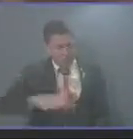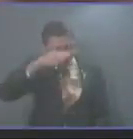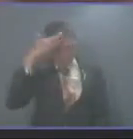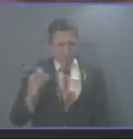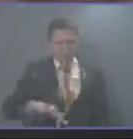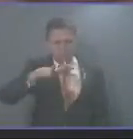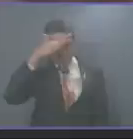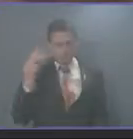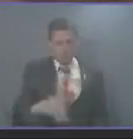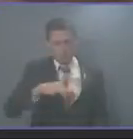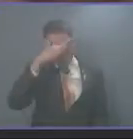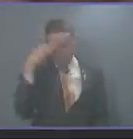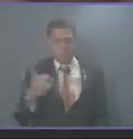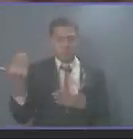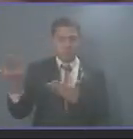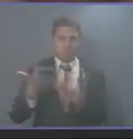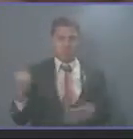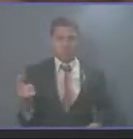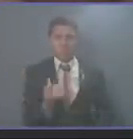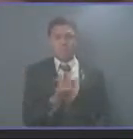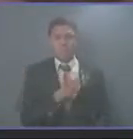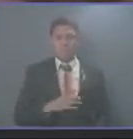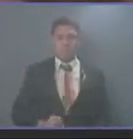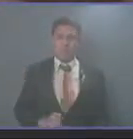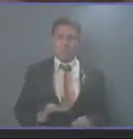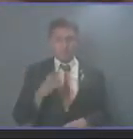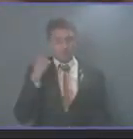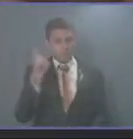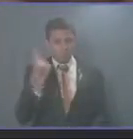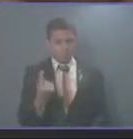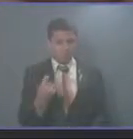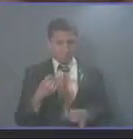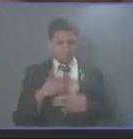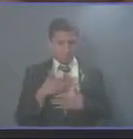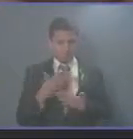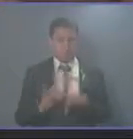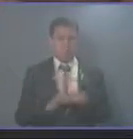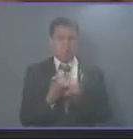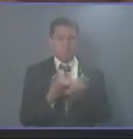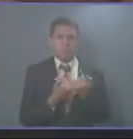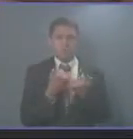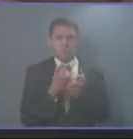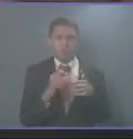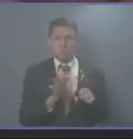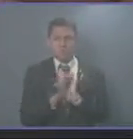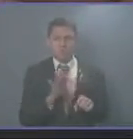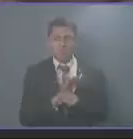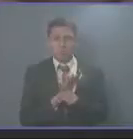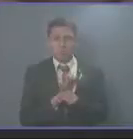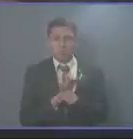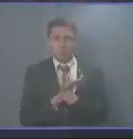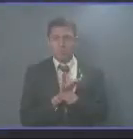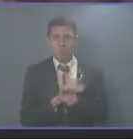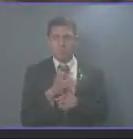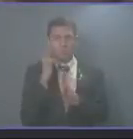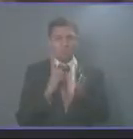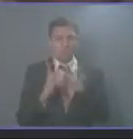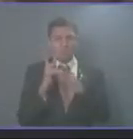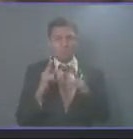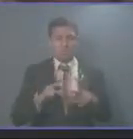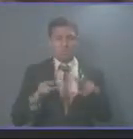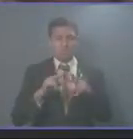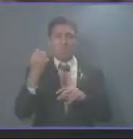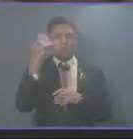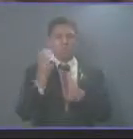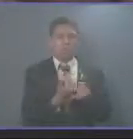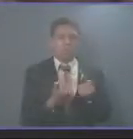en favor de los salvadoreños, siendo un hombre generoso, humanista, integral, con principios y valores basados en